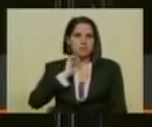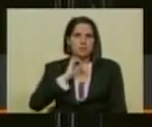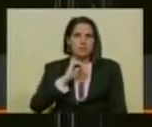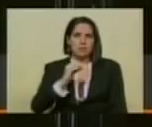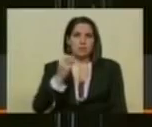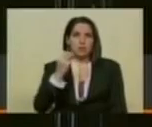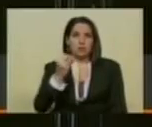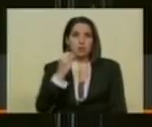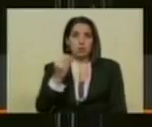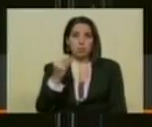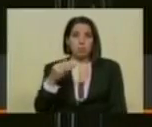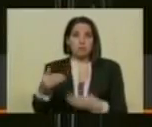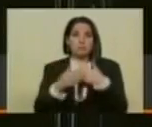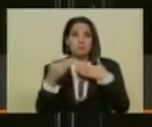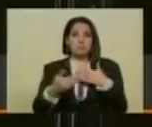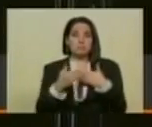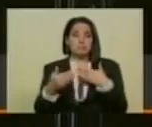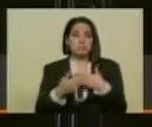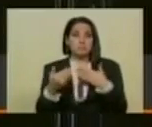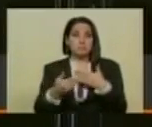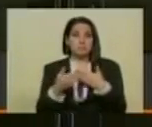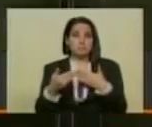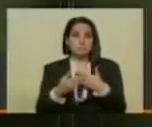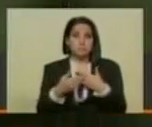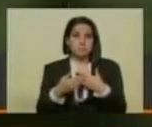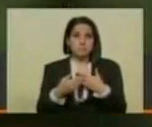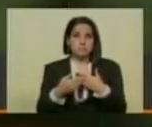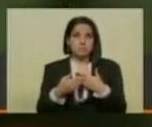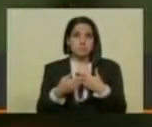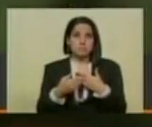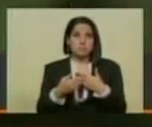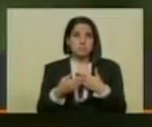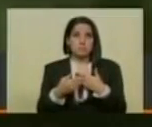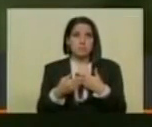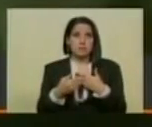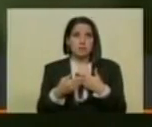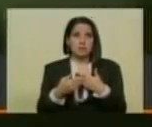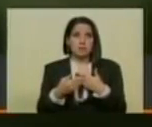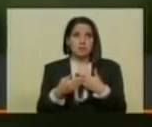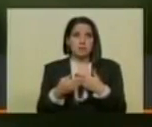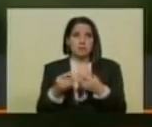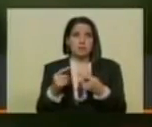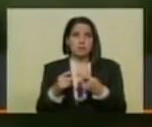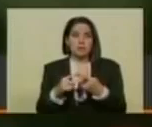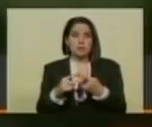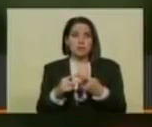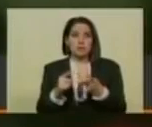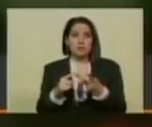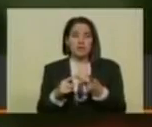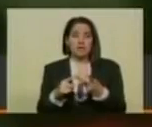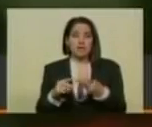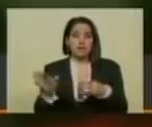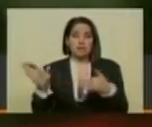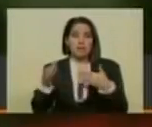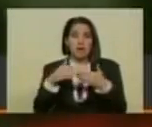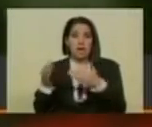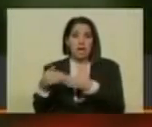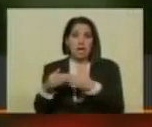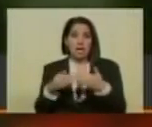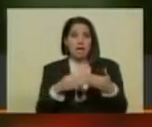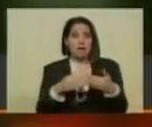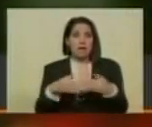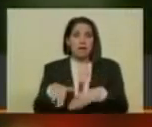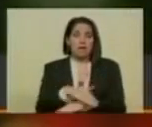las amenazas, en medio de las trancas, de la bala,